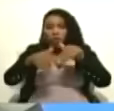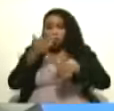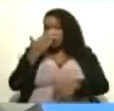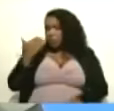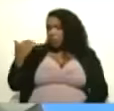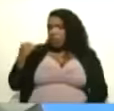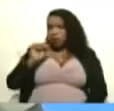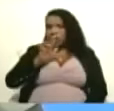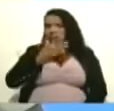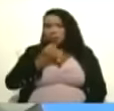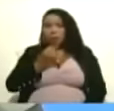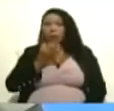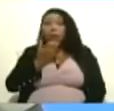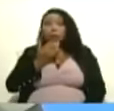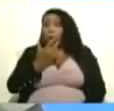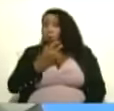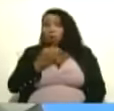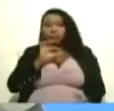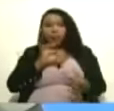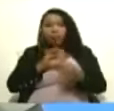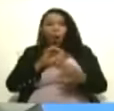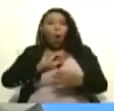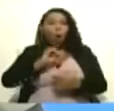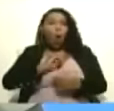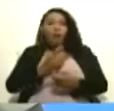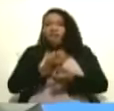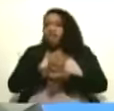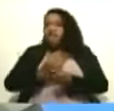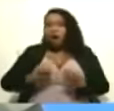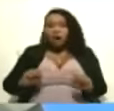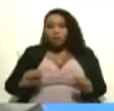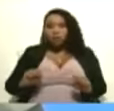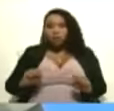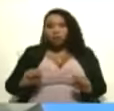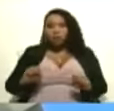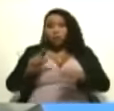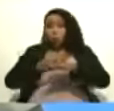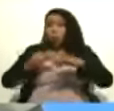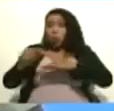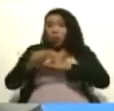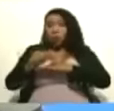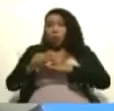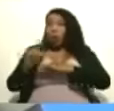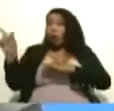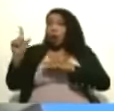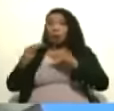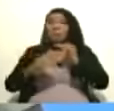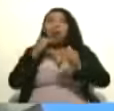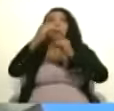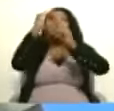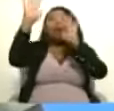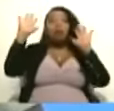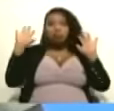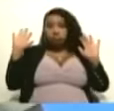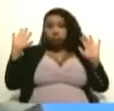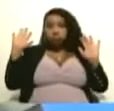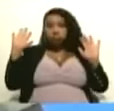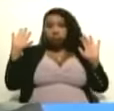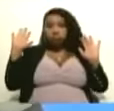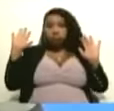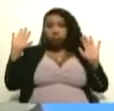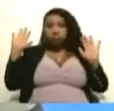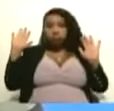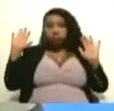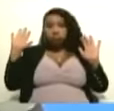hubiera sido no vinculante O hubiera sido un fracaso pues Guyana hubiera más bien escalado no es así